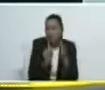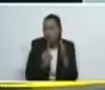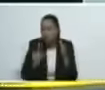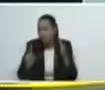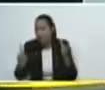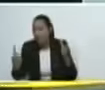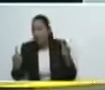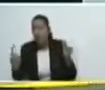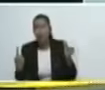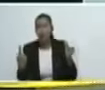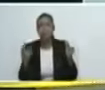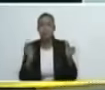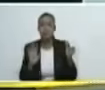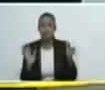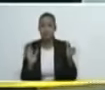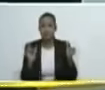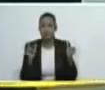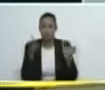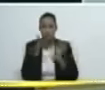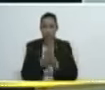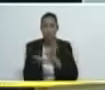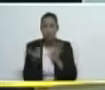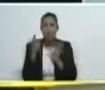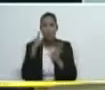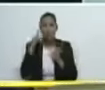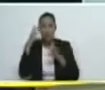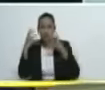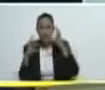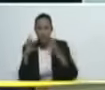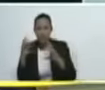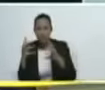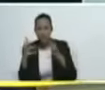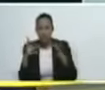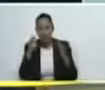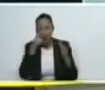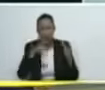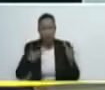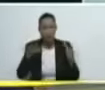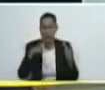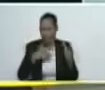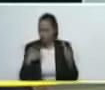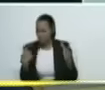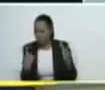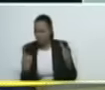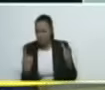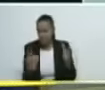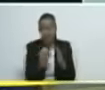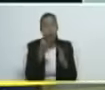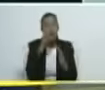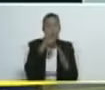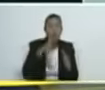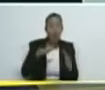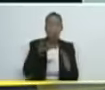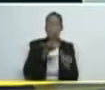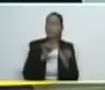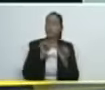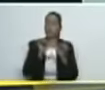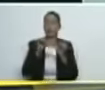Habiendo superado las peores tormentas, el pueblo siempre me animó a renovar